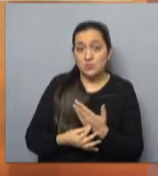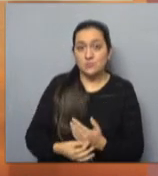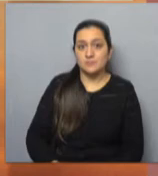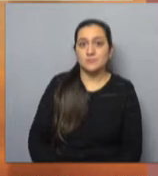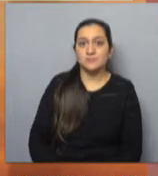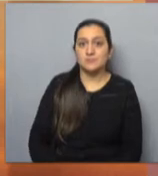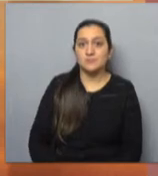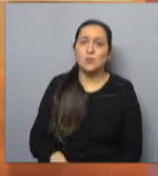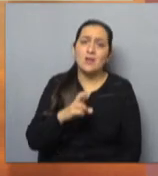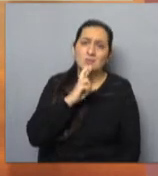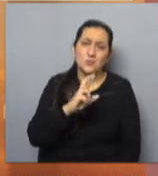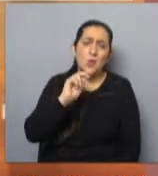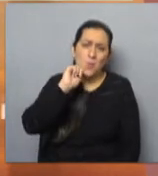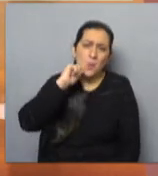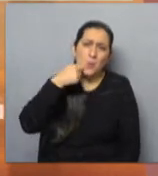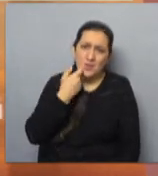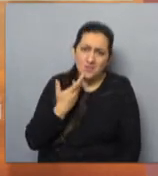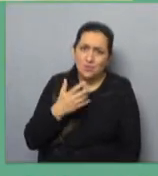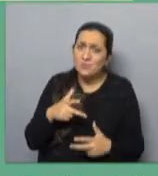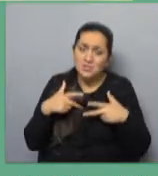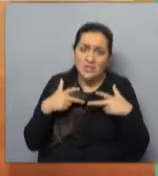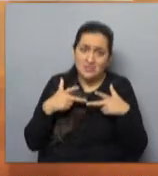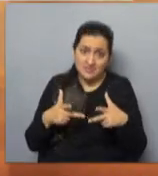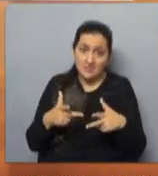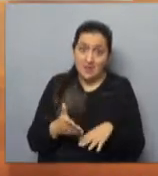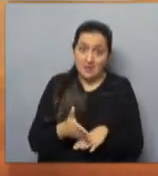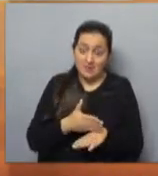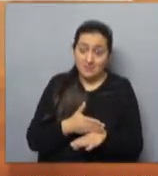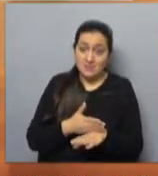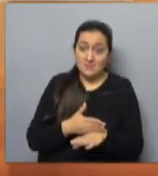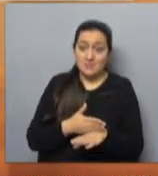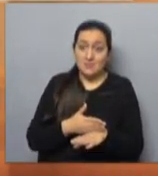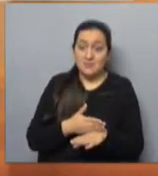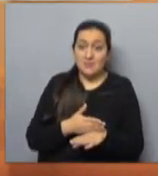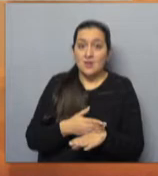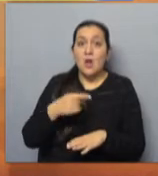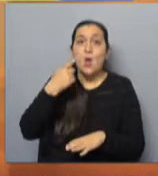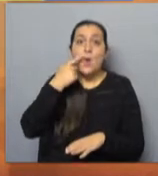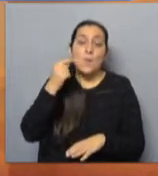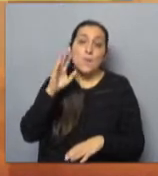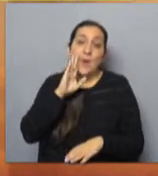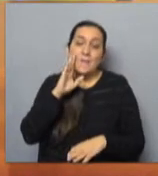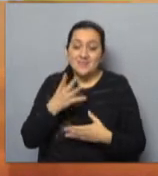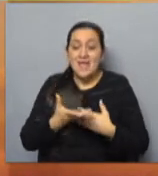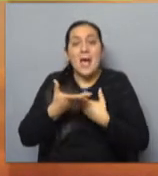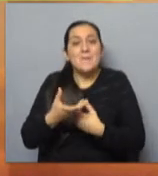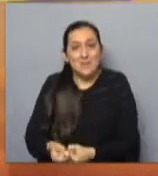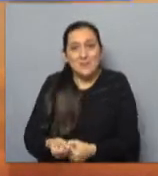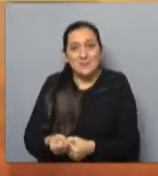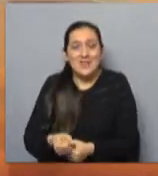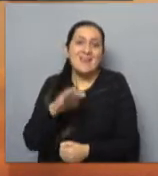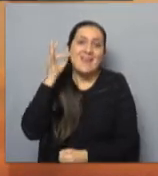resultado divino que como te decía también los padres apoyan mucho más las niñas son